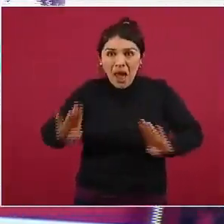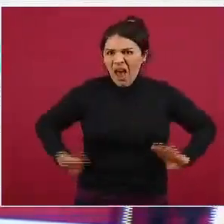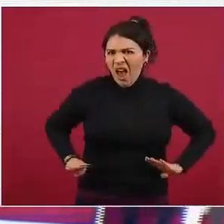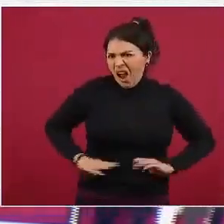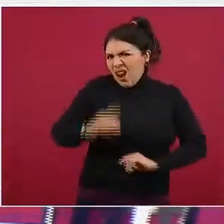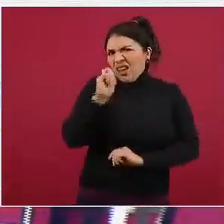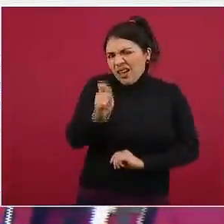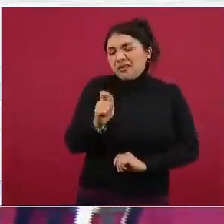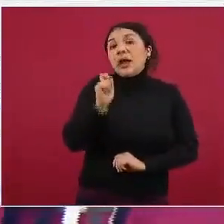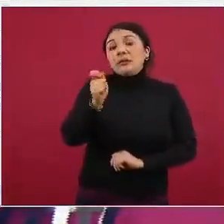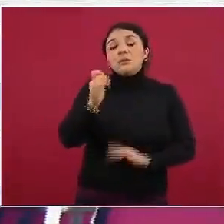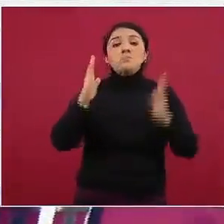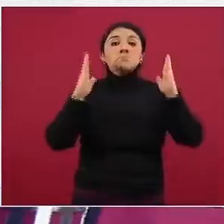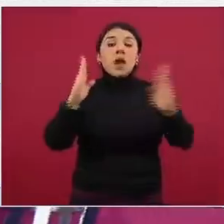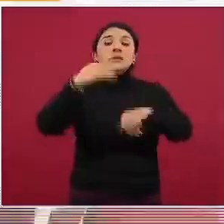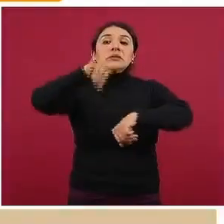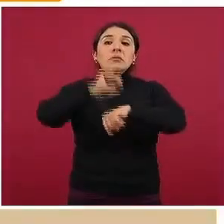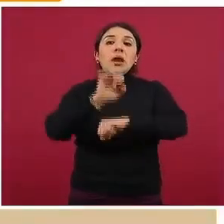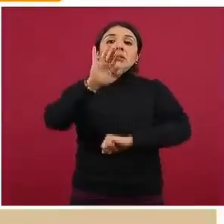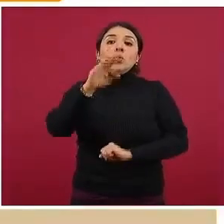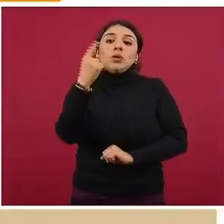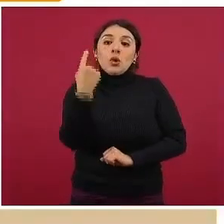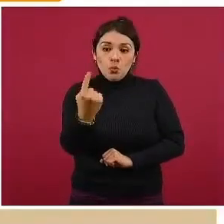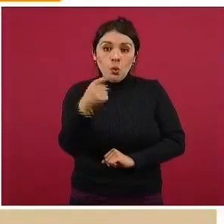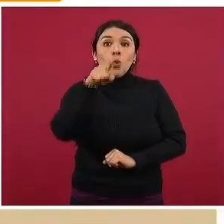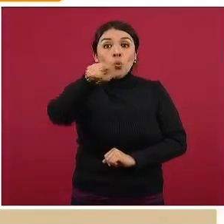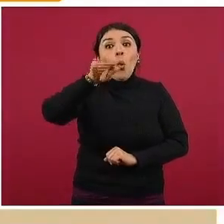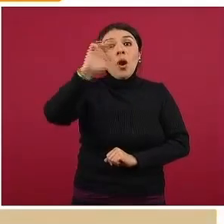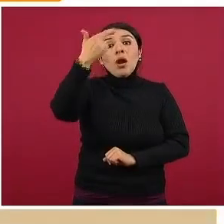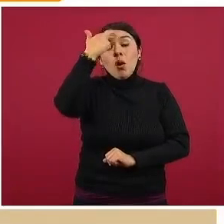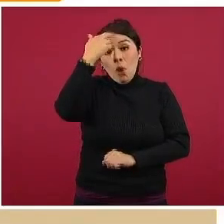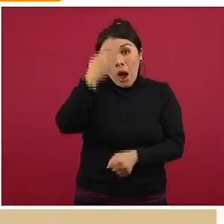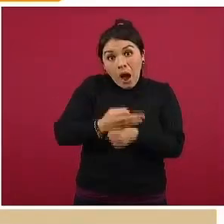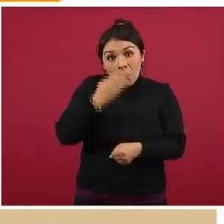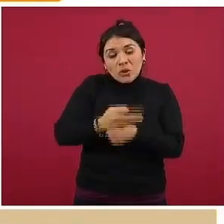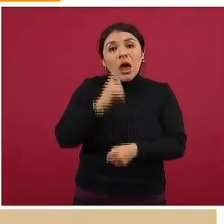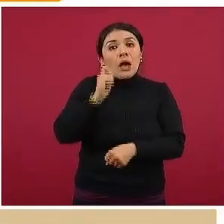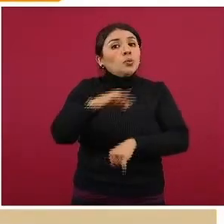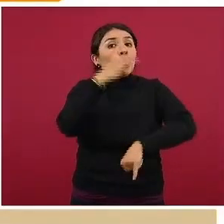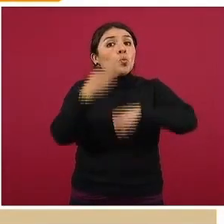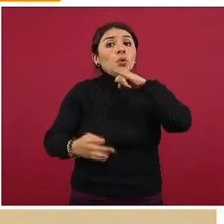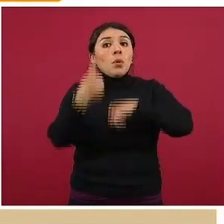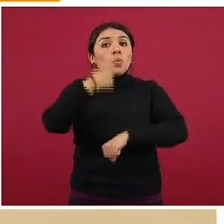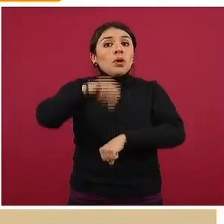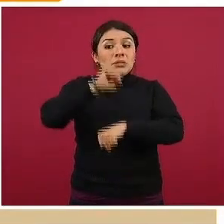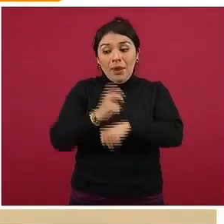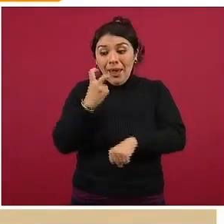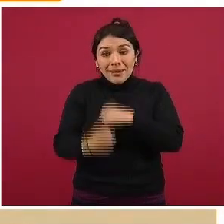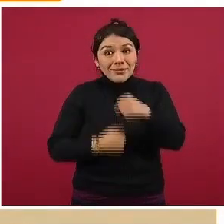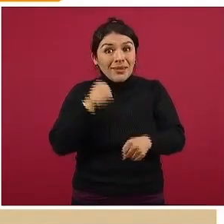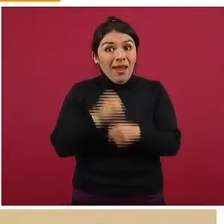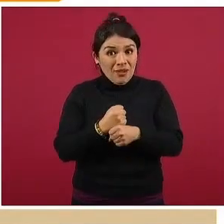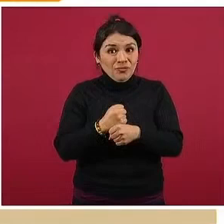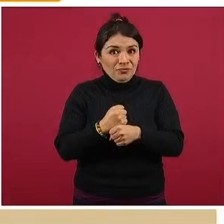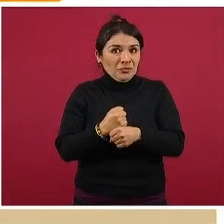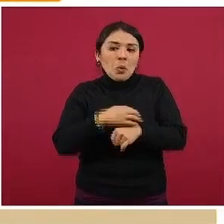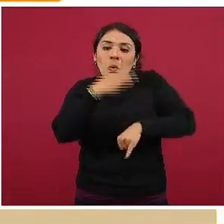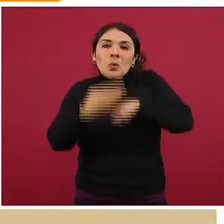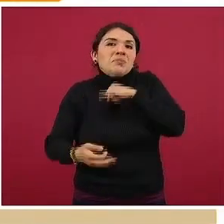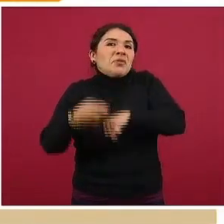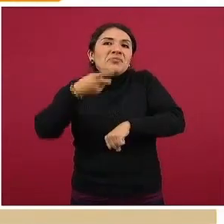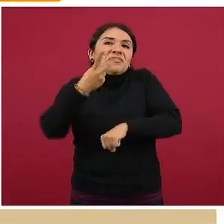tendencia, llega hasta la semana 51. Recordar que estamos en la última semana del año, es más, estamos en los